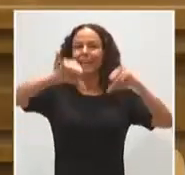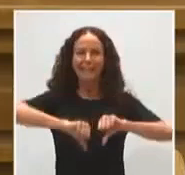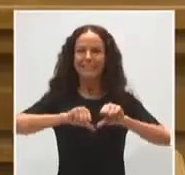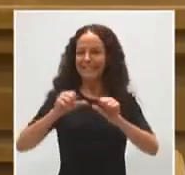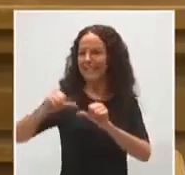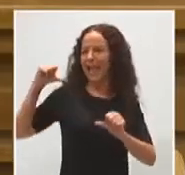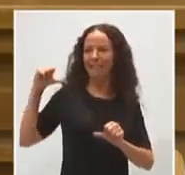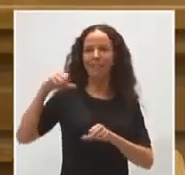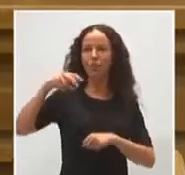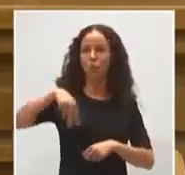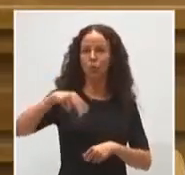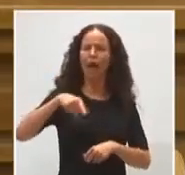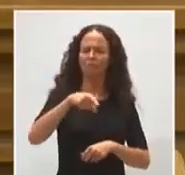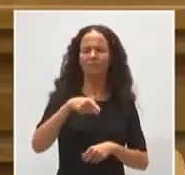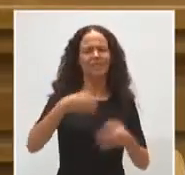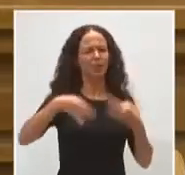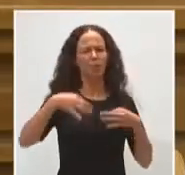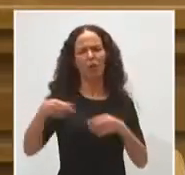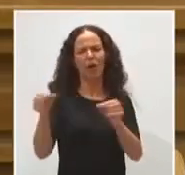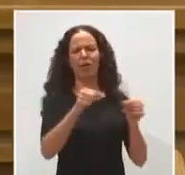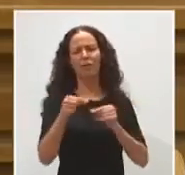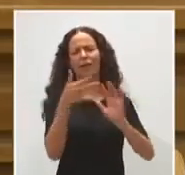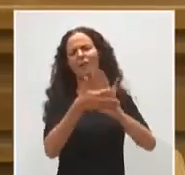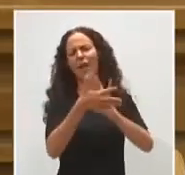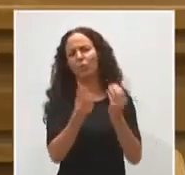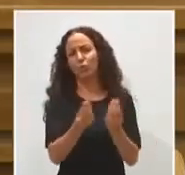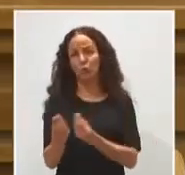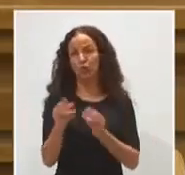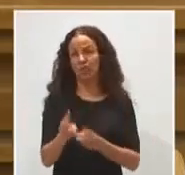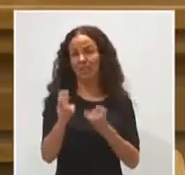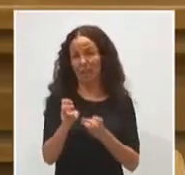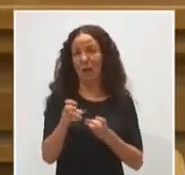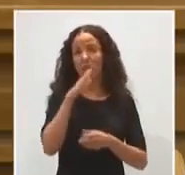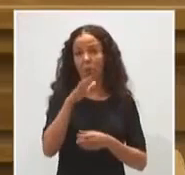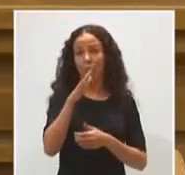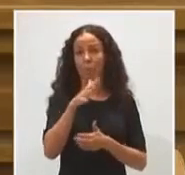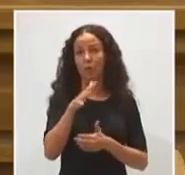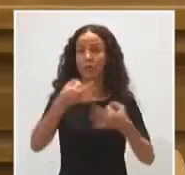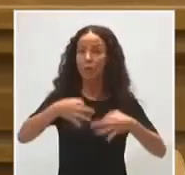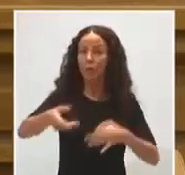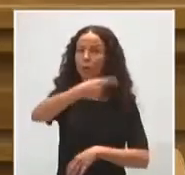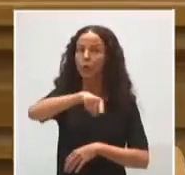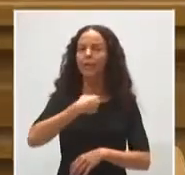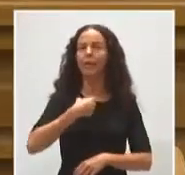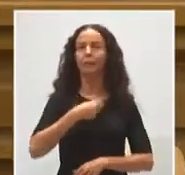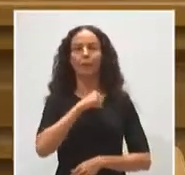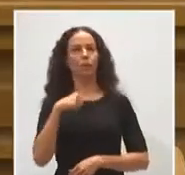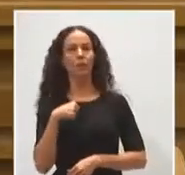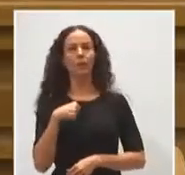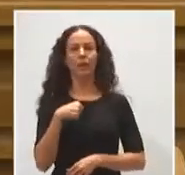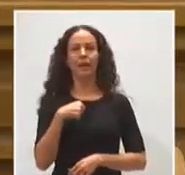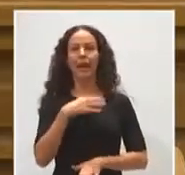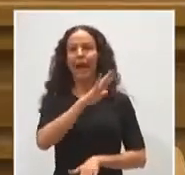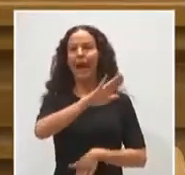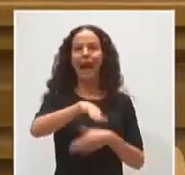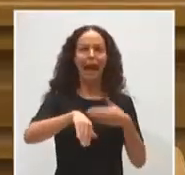de la que hablaremos sin duda a lo largo del debate mucho porque además seguro que ustedes a mí particularmente nos acompañará hasta el final de